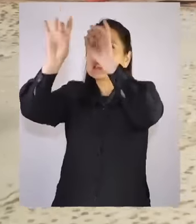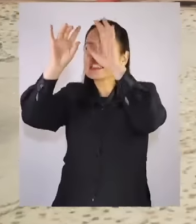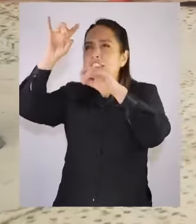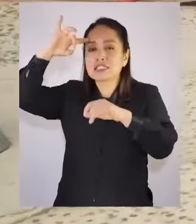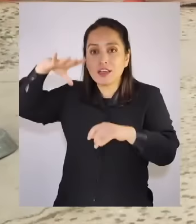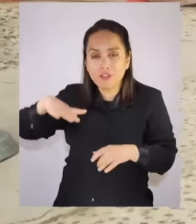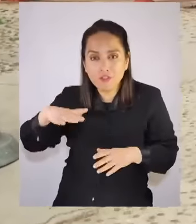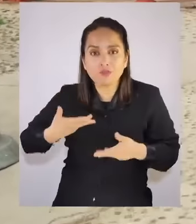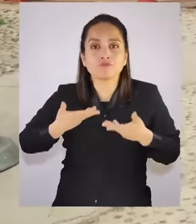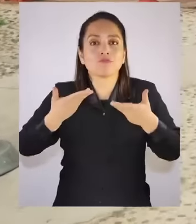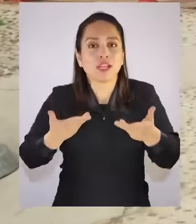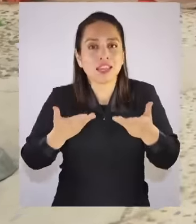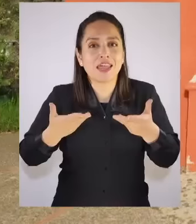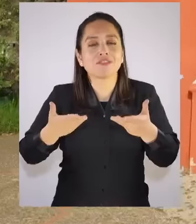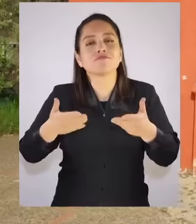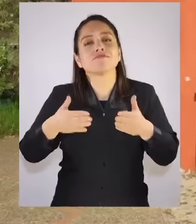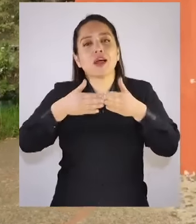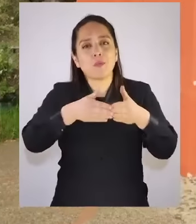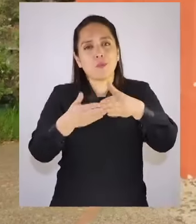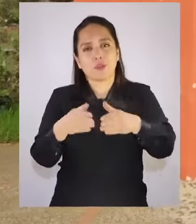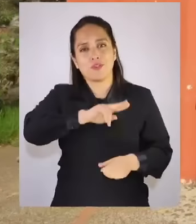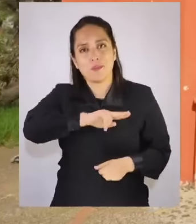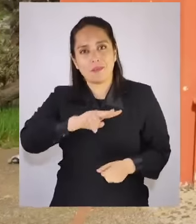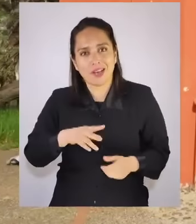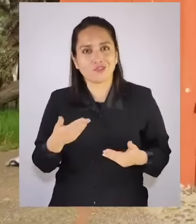para poder servir al puerto de Valparaíso.